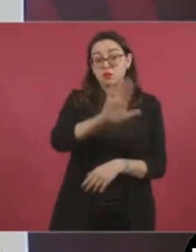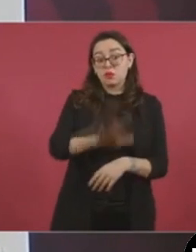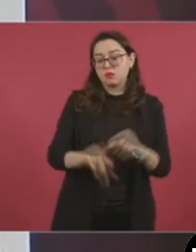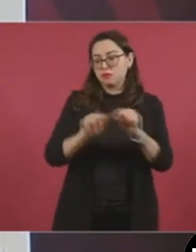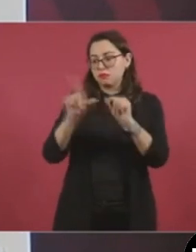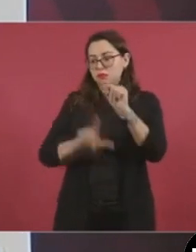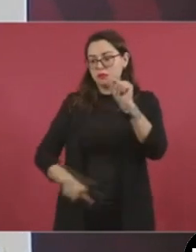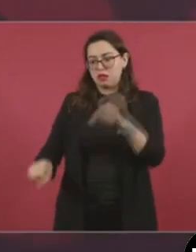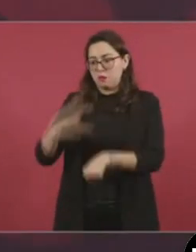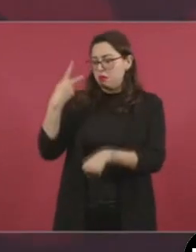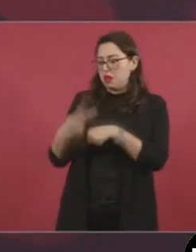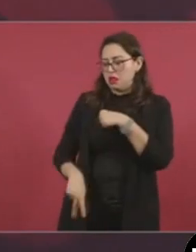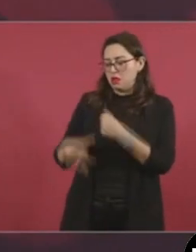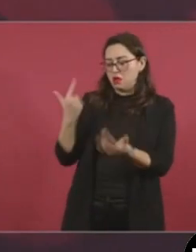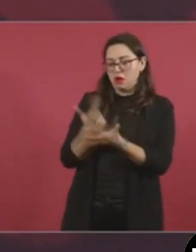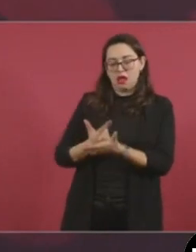estamos hablando